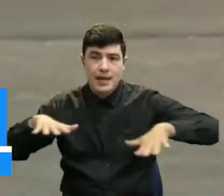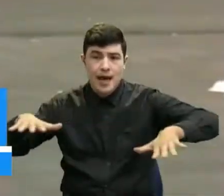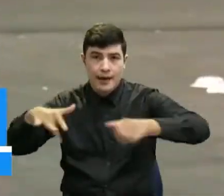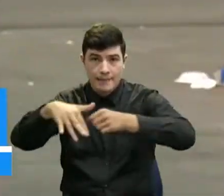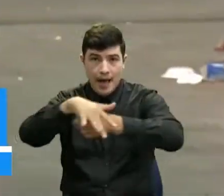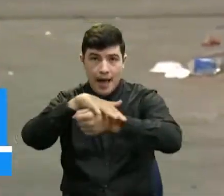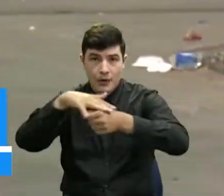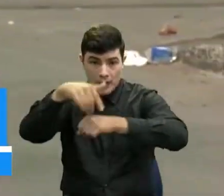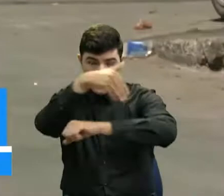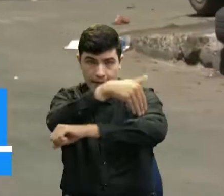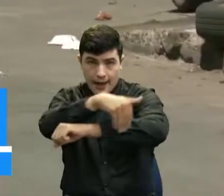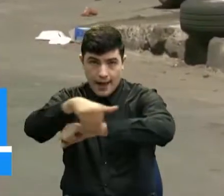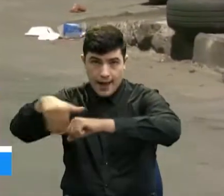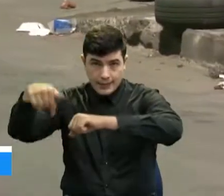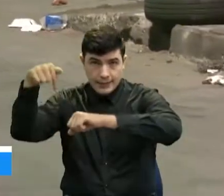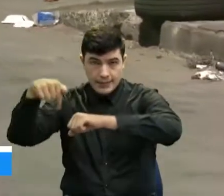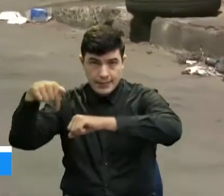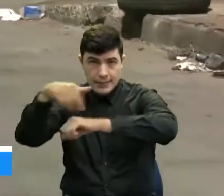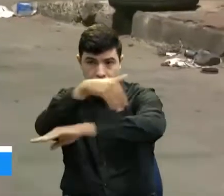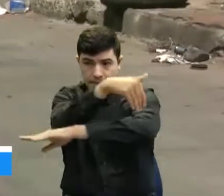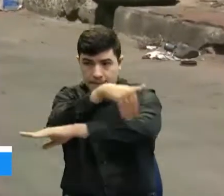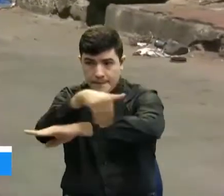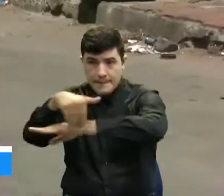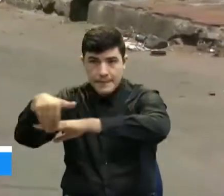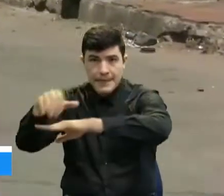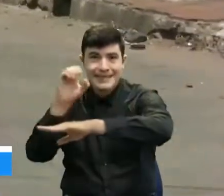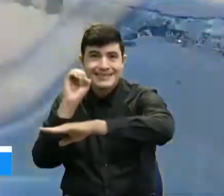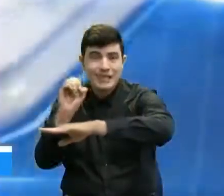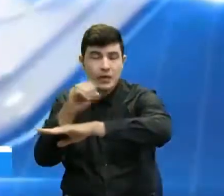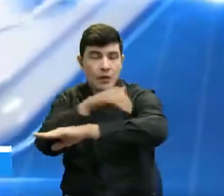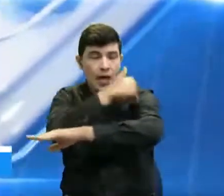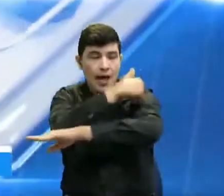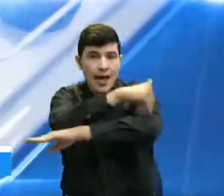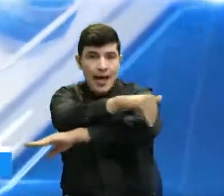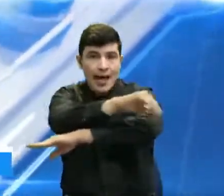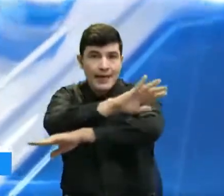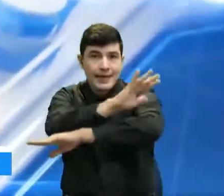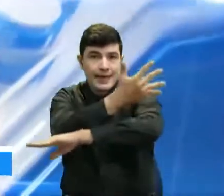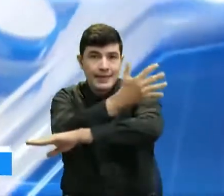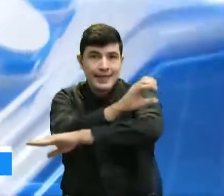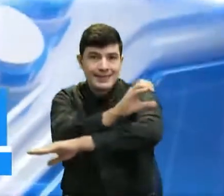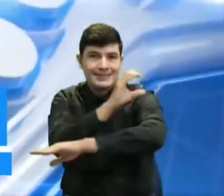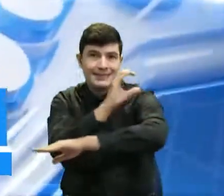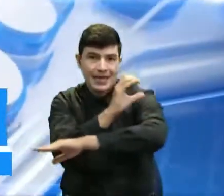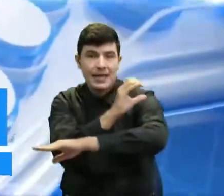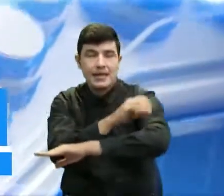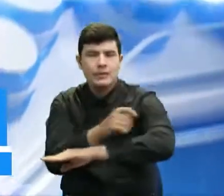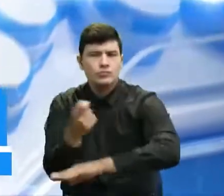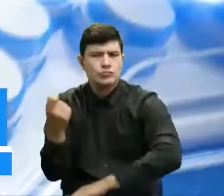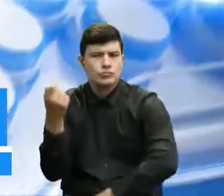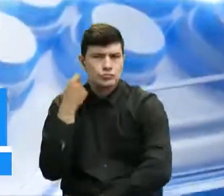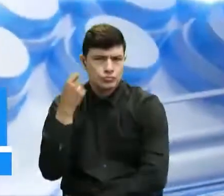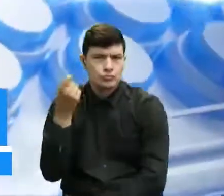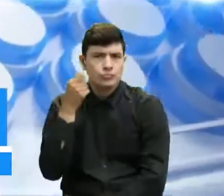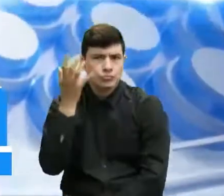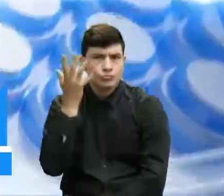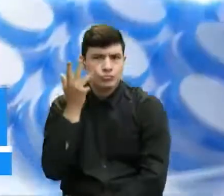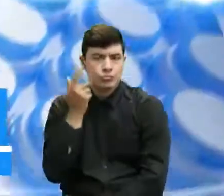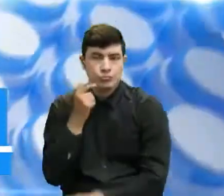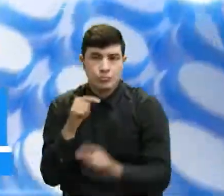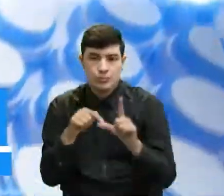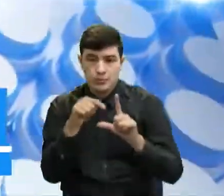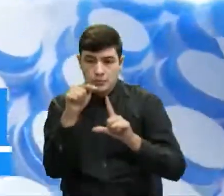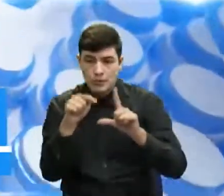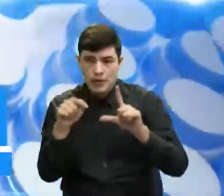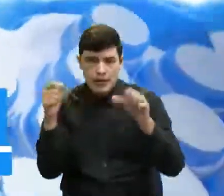en esta calle donde nos encontramos, en la calle 0 con avenida Quinta C. En los últimos días se han registrado un alto